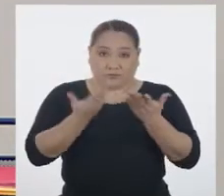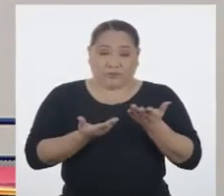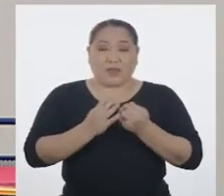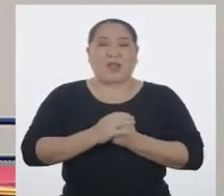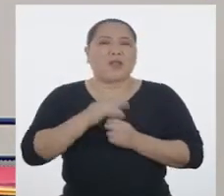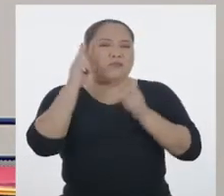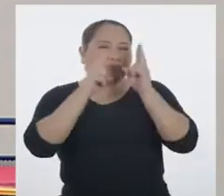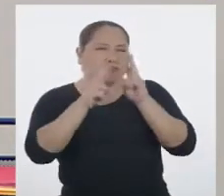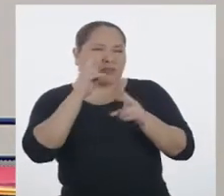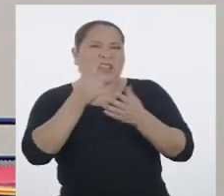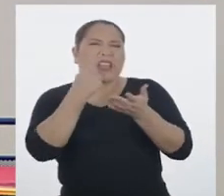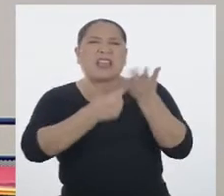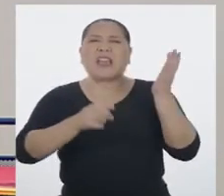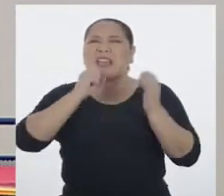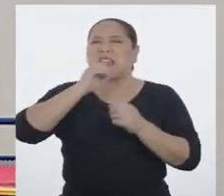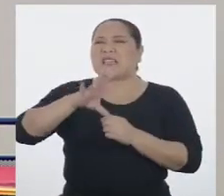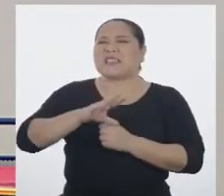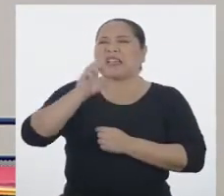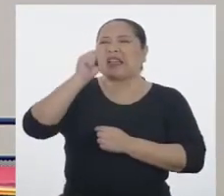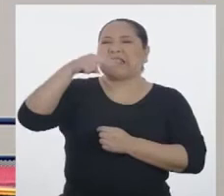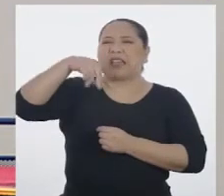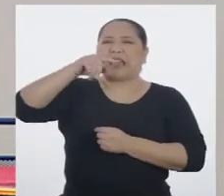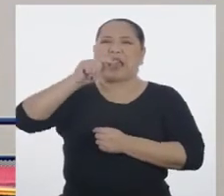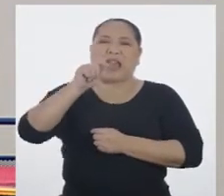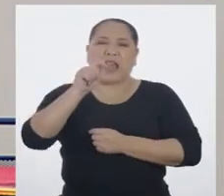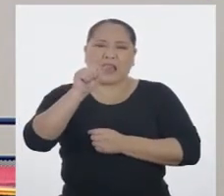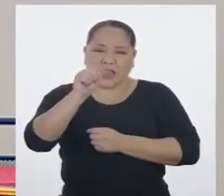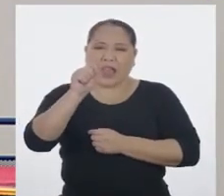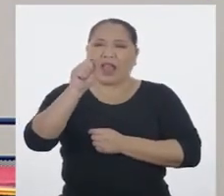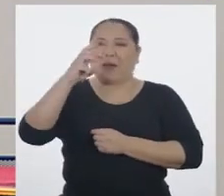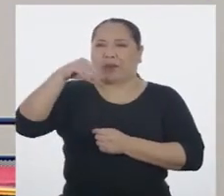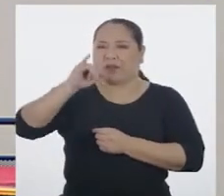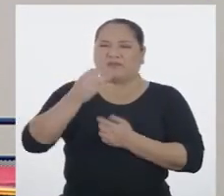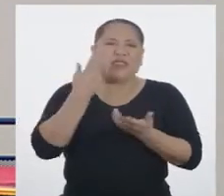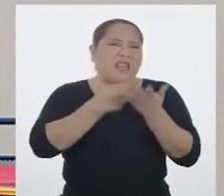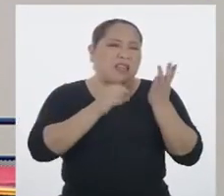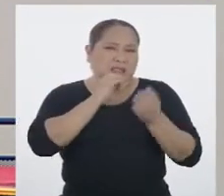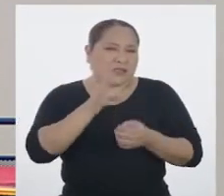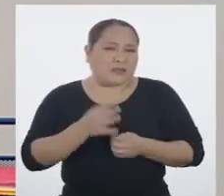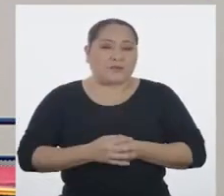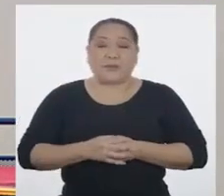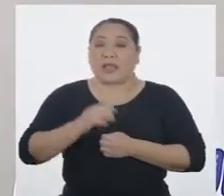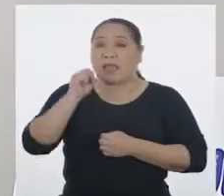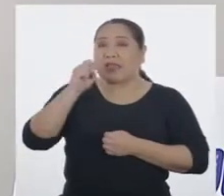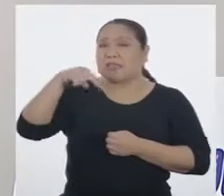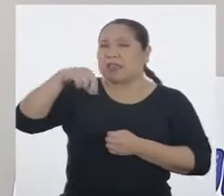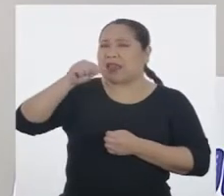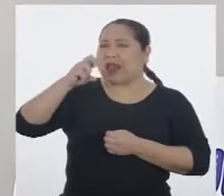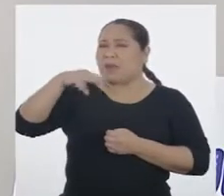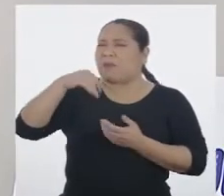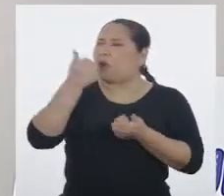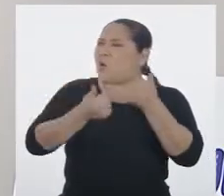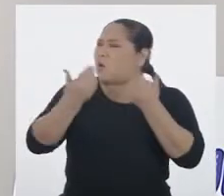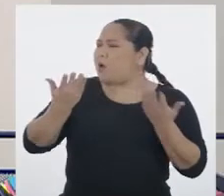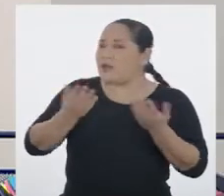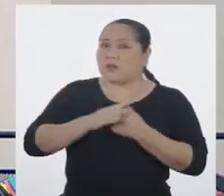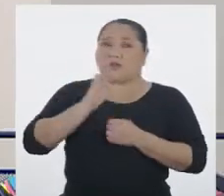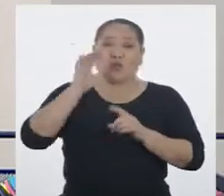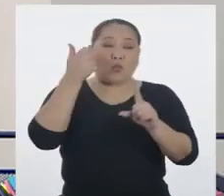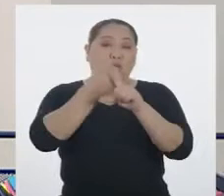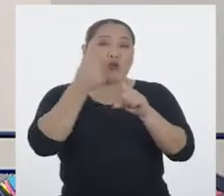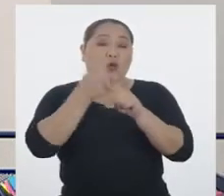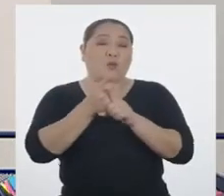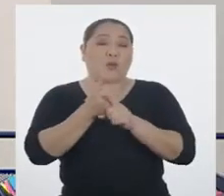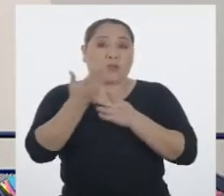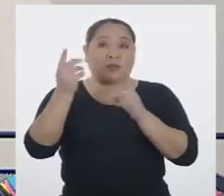interesante ver qué dice el Servicio Nacional de Meteorología e Hidrología del Perú, CENAMI, al respecto. ¿El CENAMI cuál es?